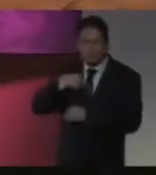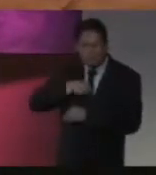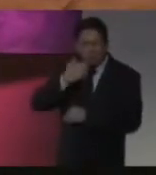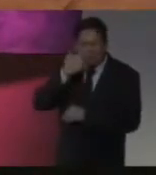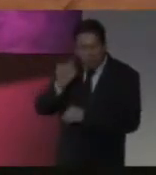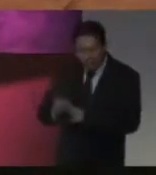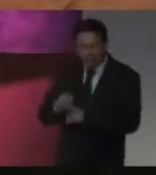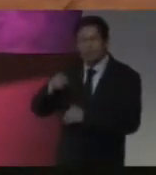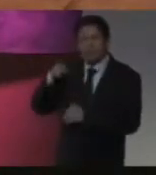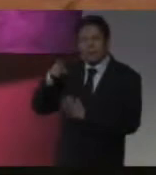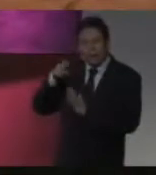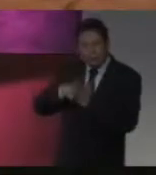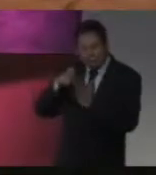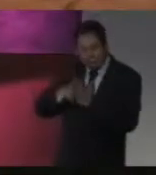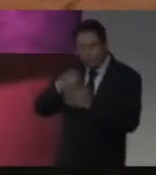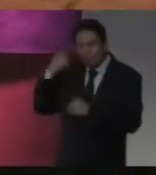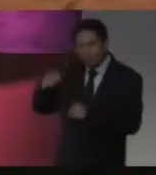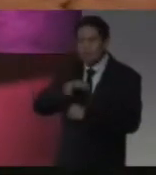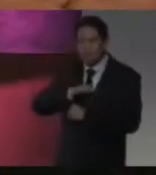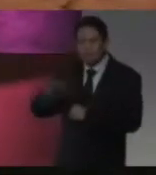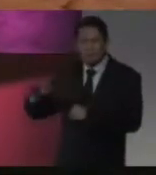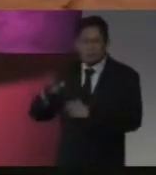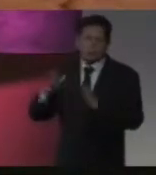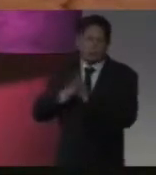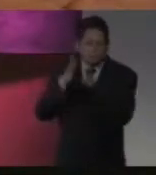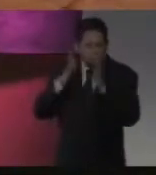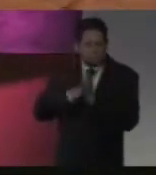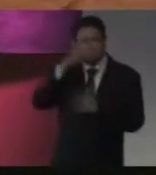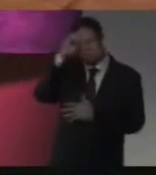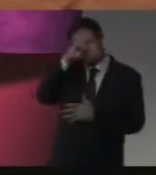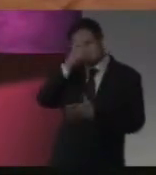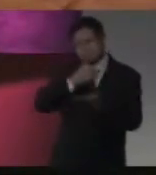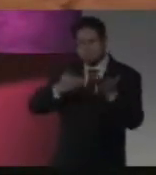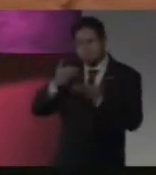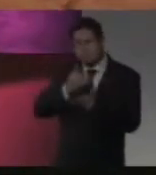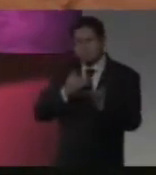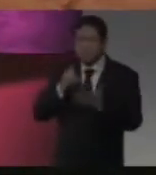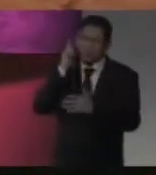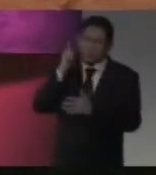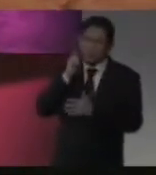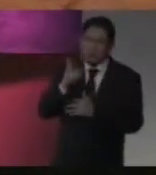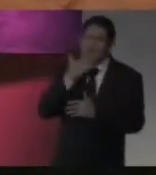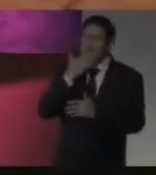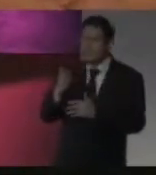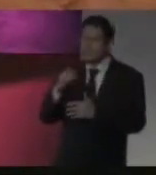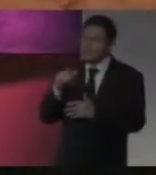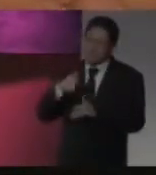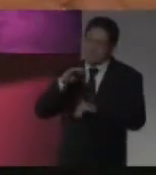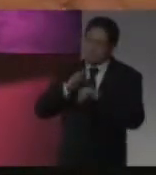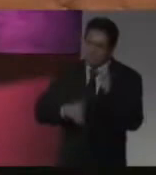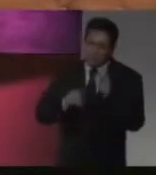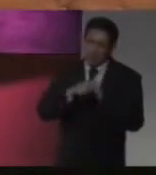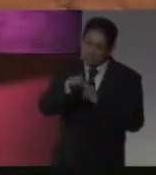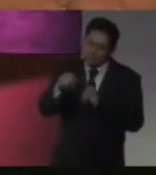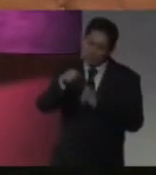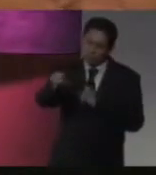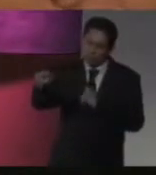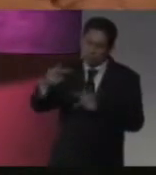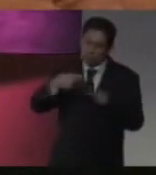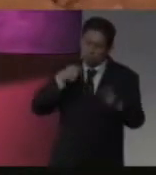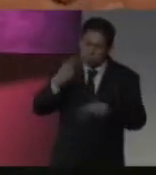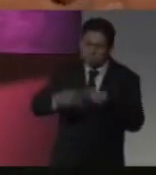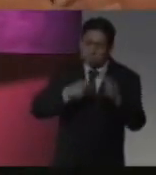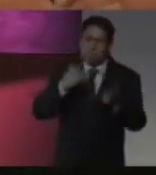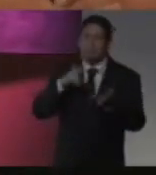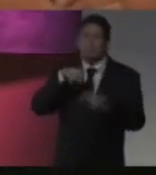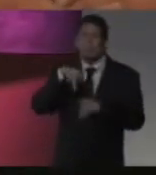ocupar cargos de decisión. ¿Sí? Dejo hasta aquí, ya me preguntarán, ¿sí? Pero lo que quiero decir